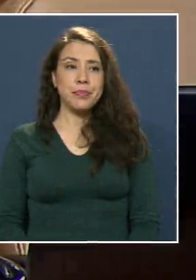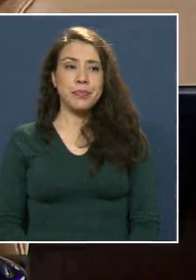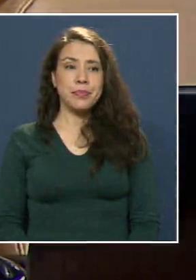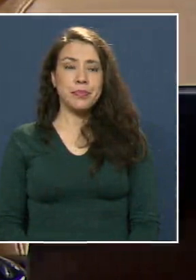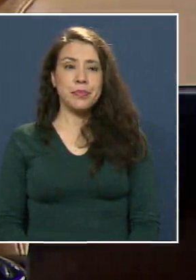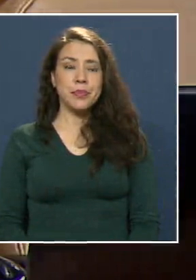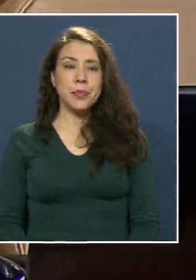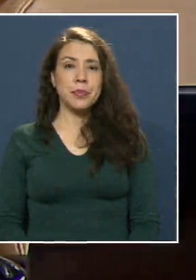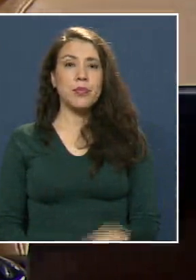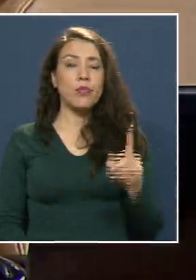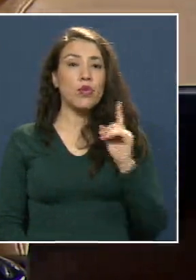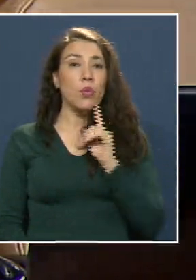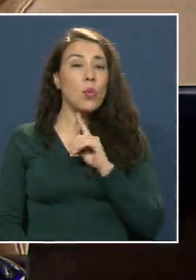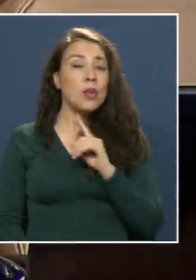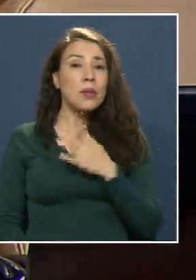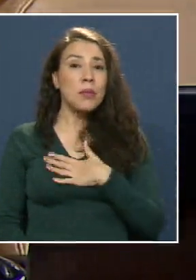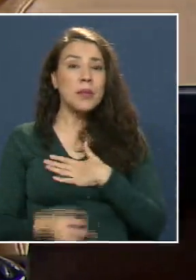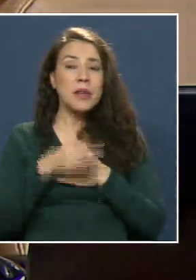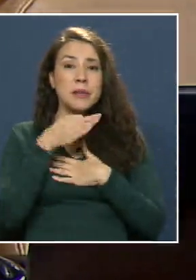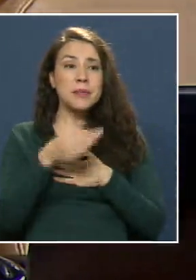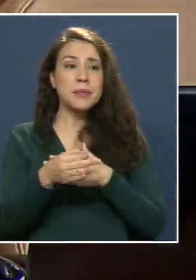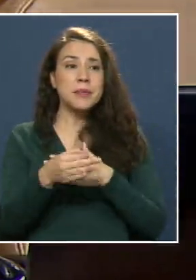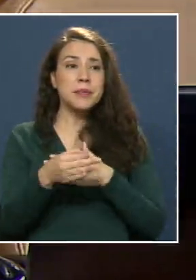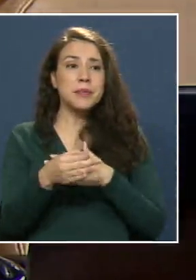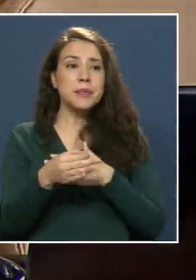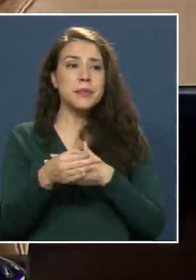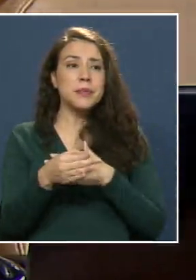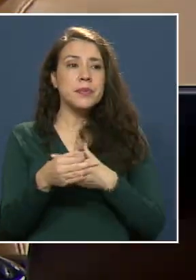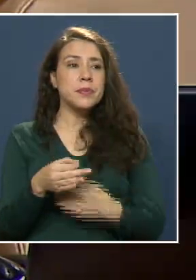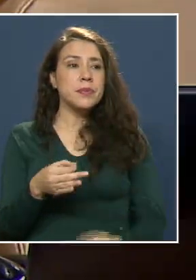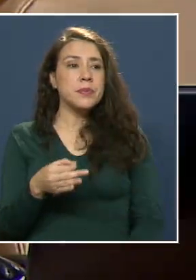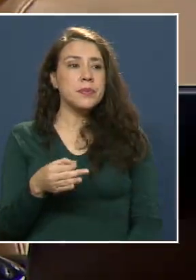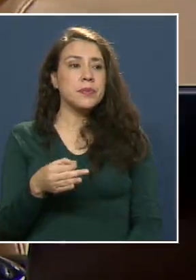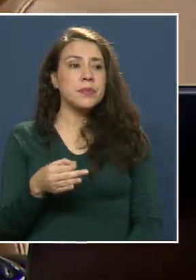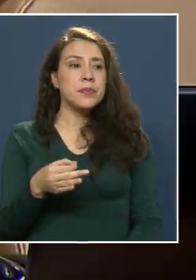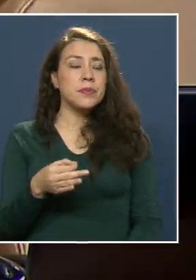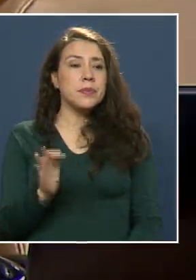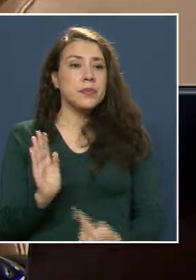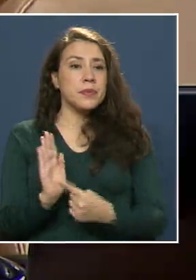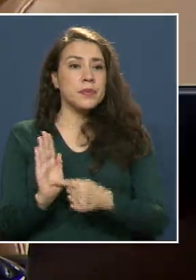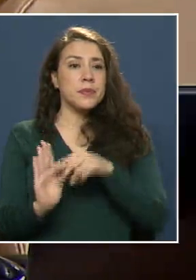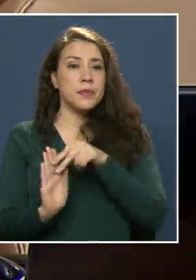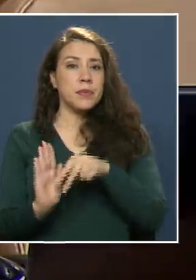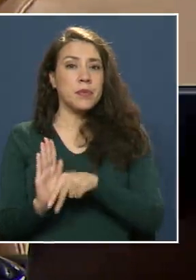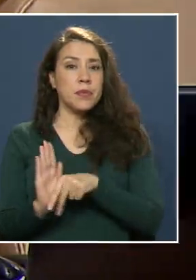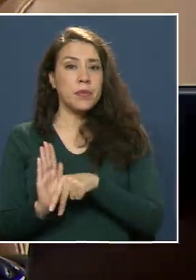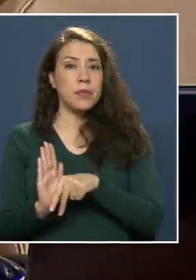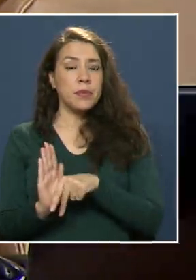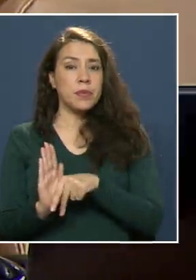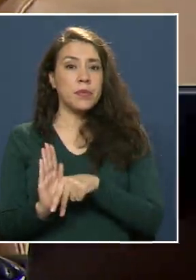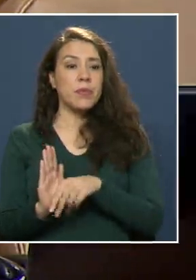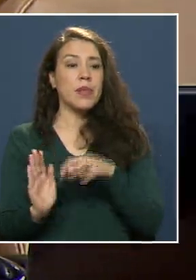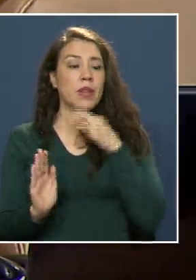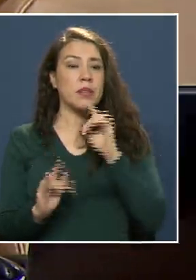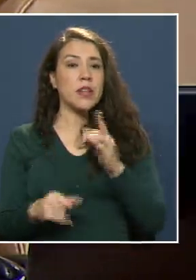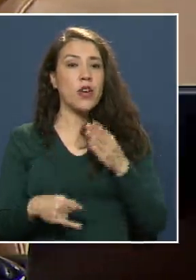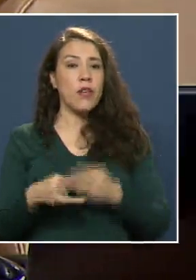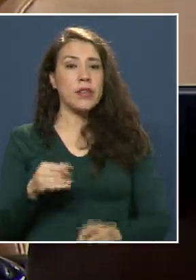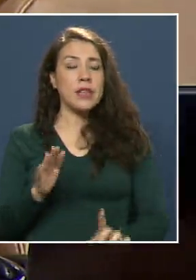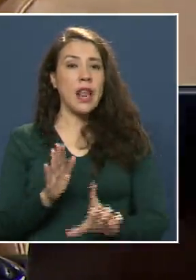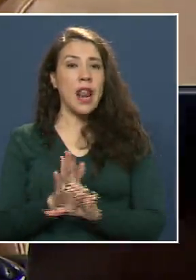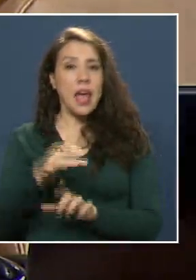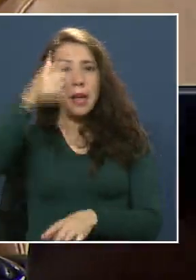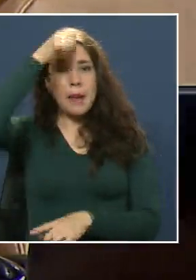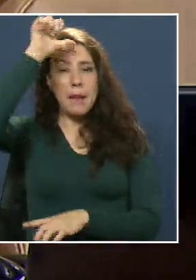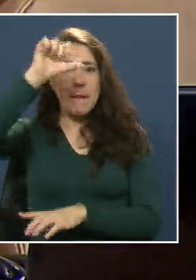Cierro, presidente, en el minuto que me queda, diciendo que con esta norma y estableciendo la imprescriptibilidad de la ley penal, que es